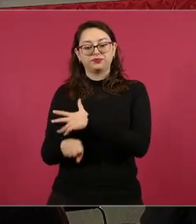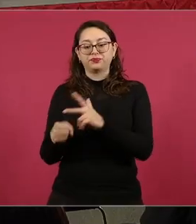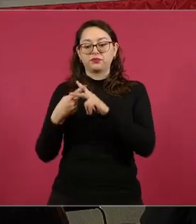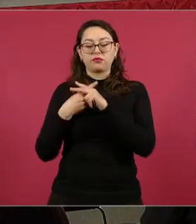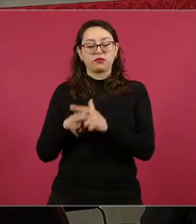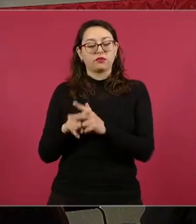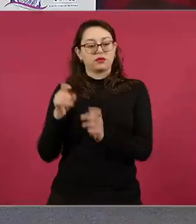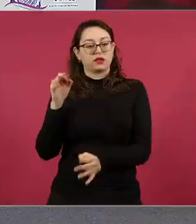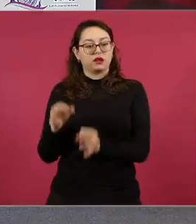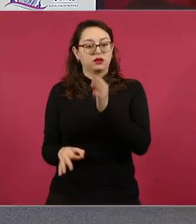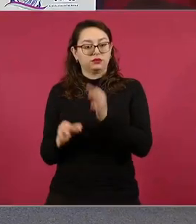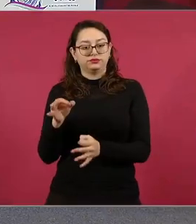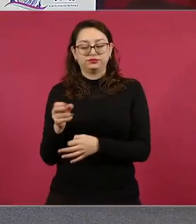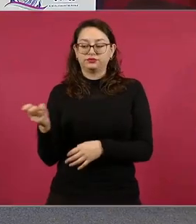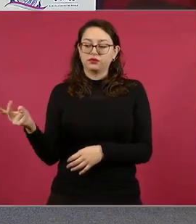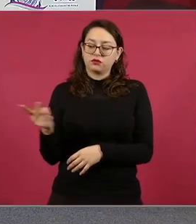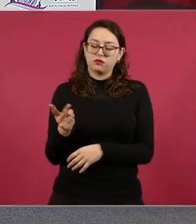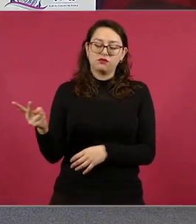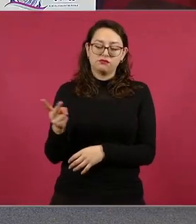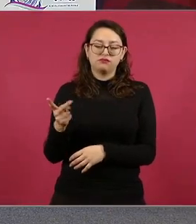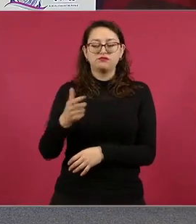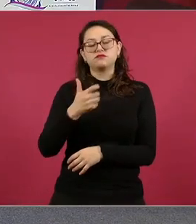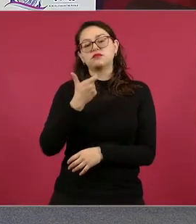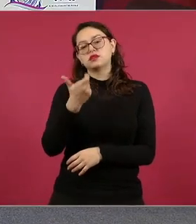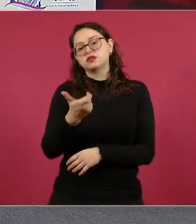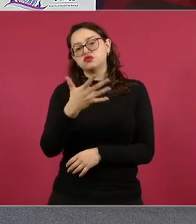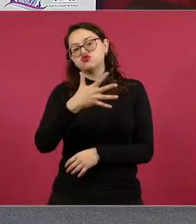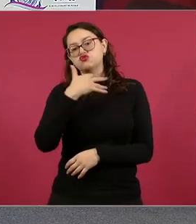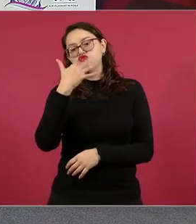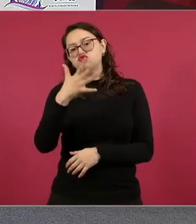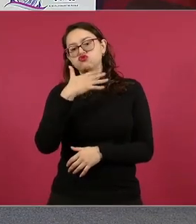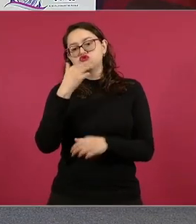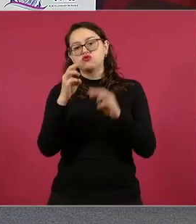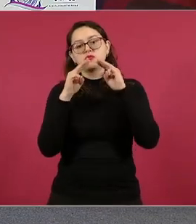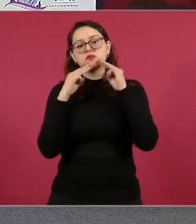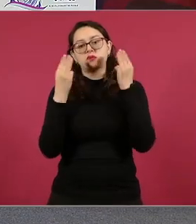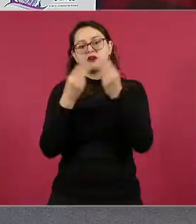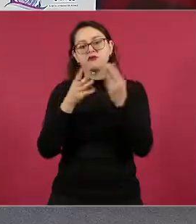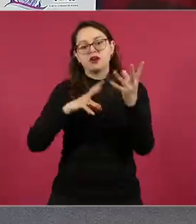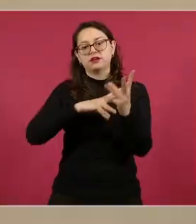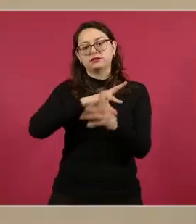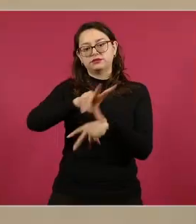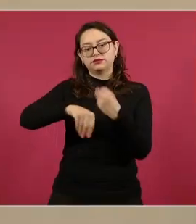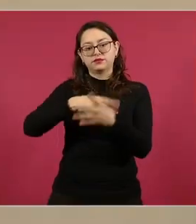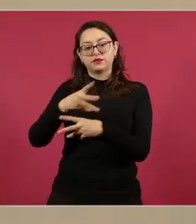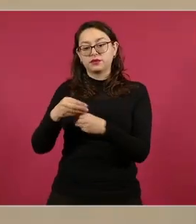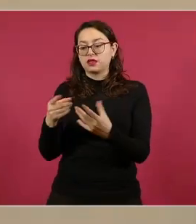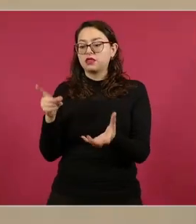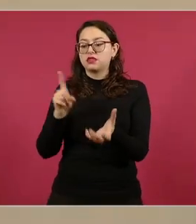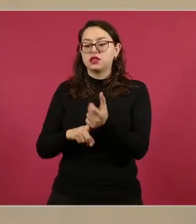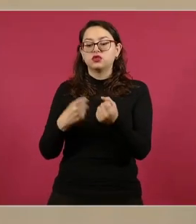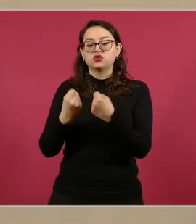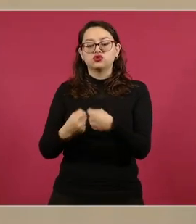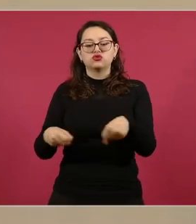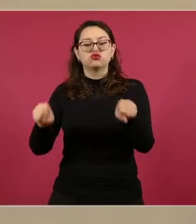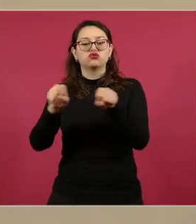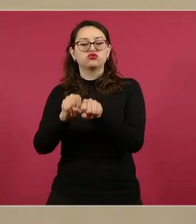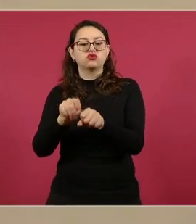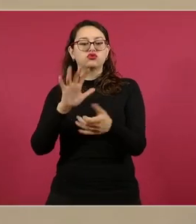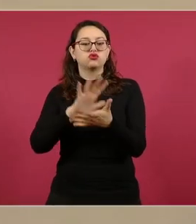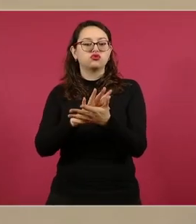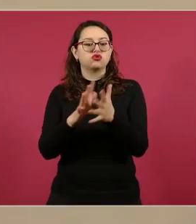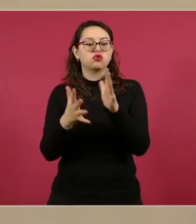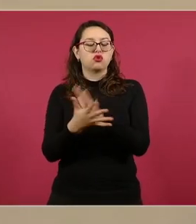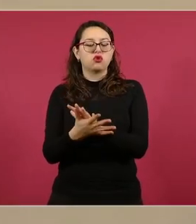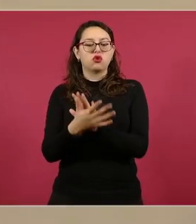operaciones con recursos de procedencia ilícita y delincuencia organizada presuntamente relacionados con el exsecretario de Seguridad